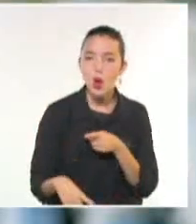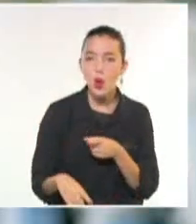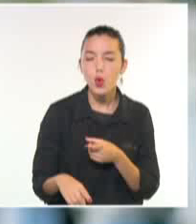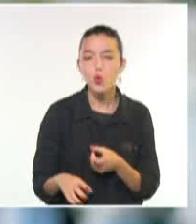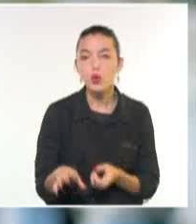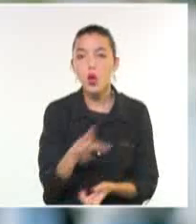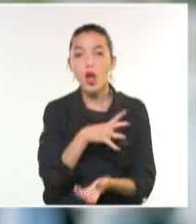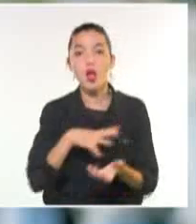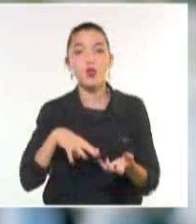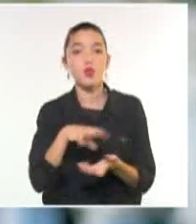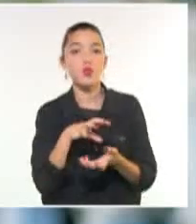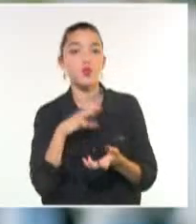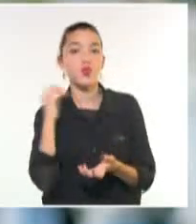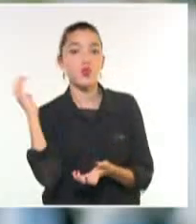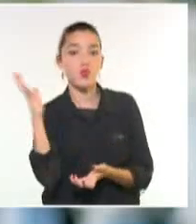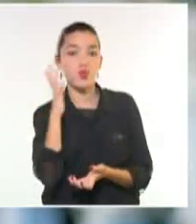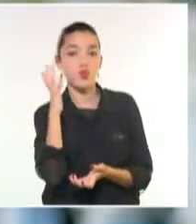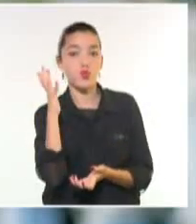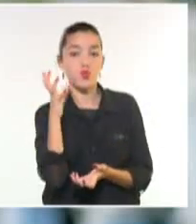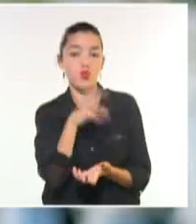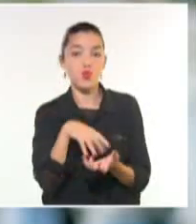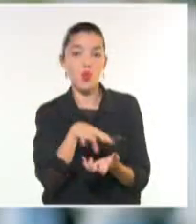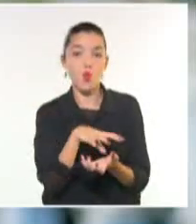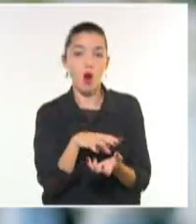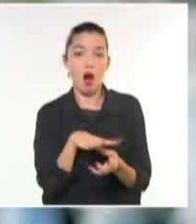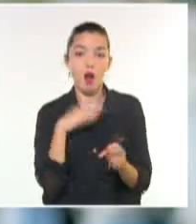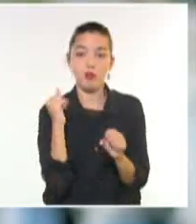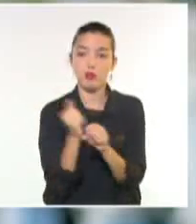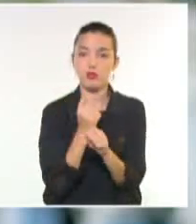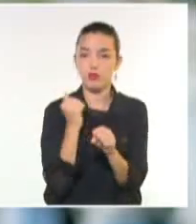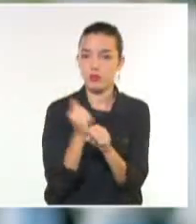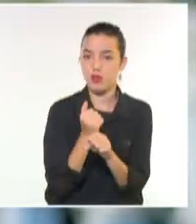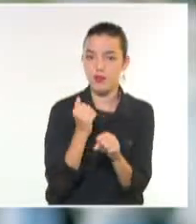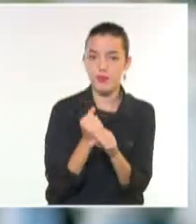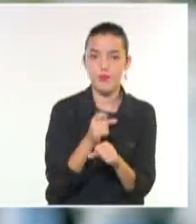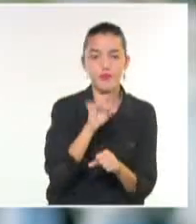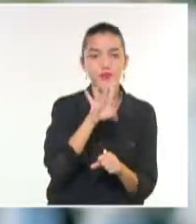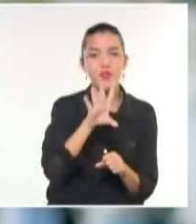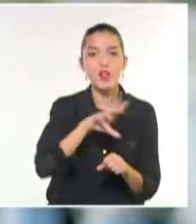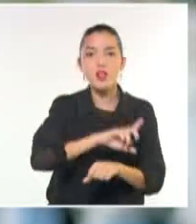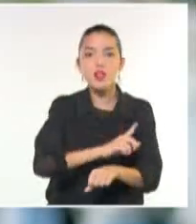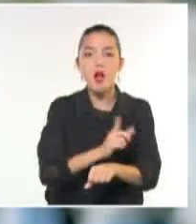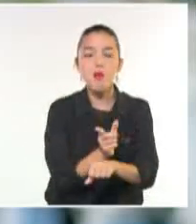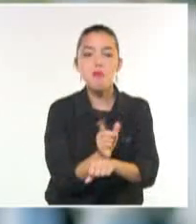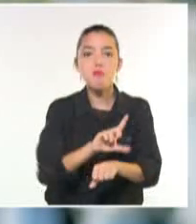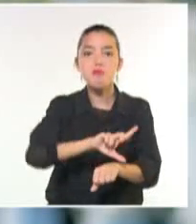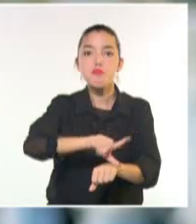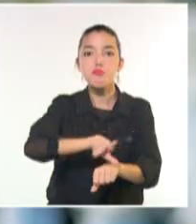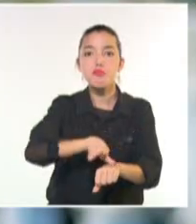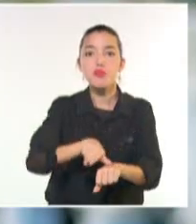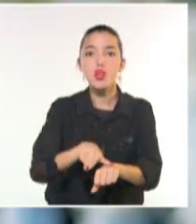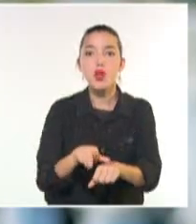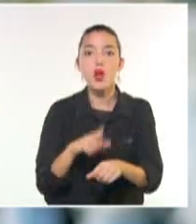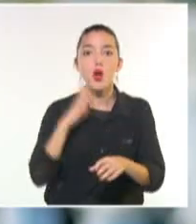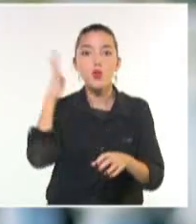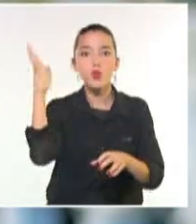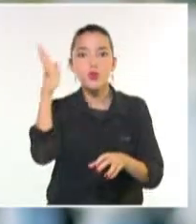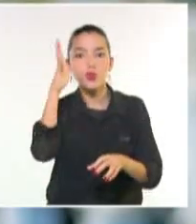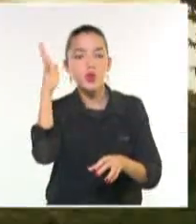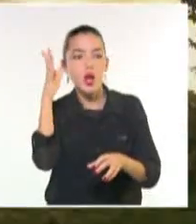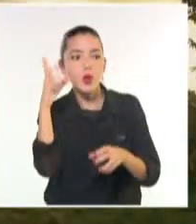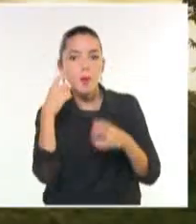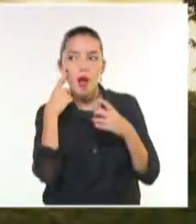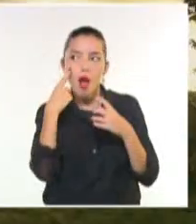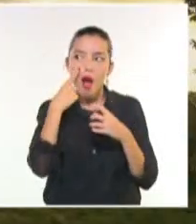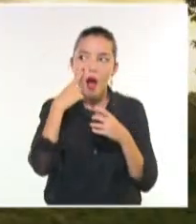lugar trabajando o caminando sin preverle y en 15 minutos se forma una tormenta visualmente muy atractiva y ahí es donde